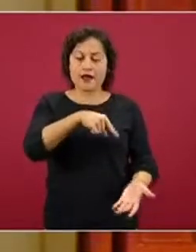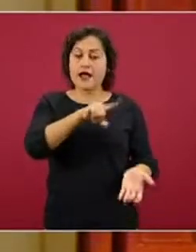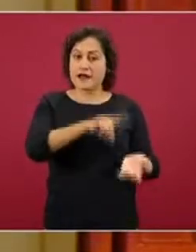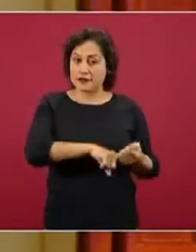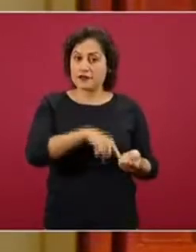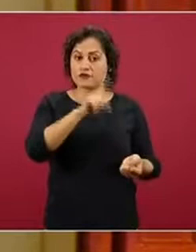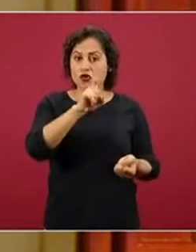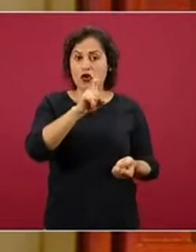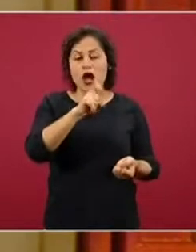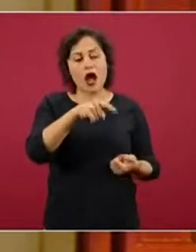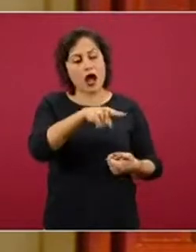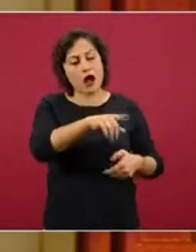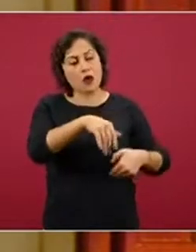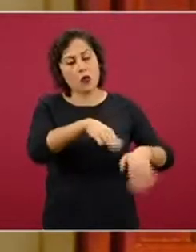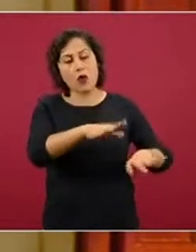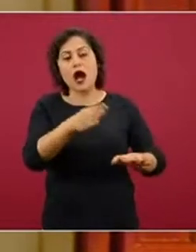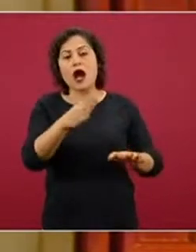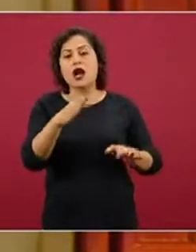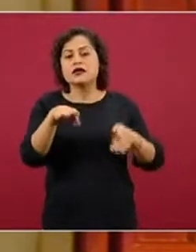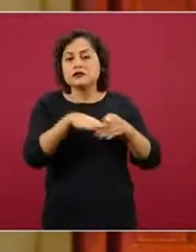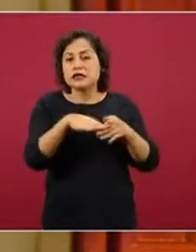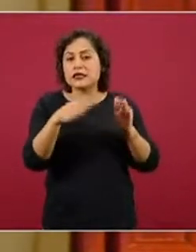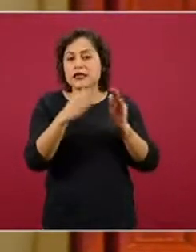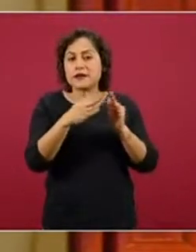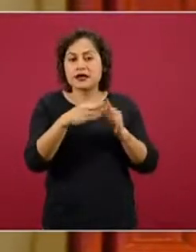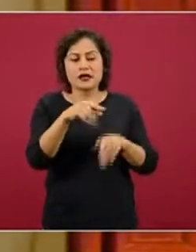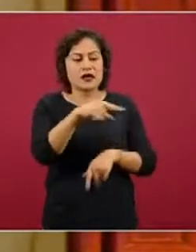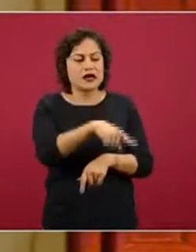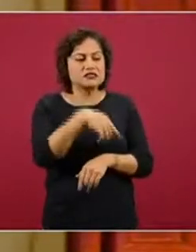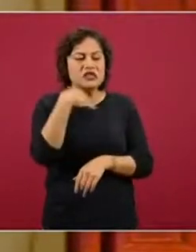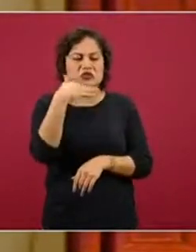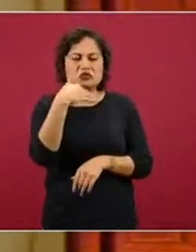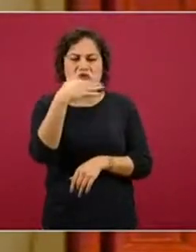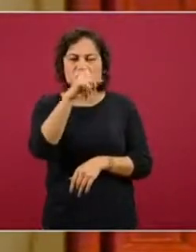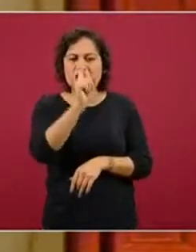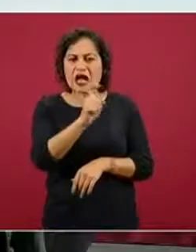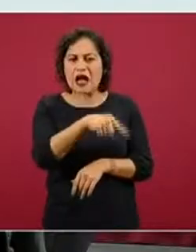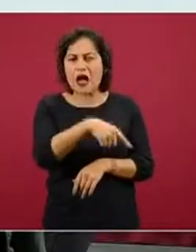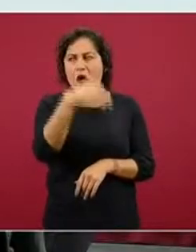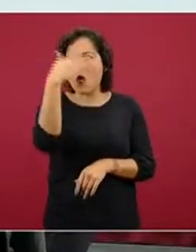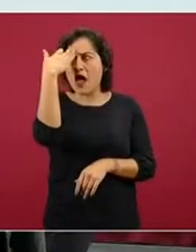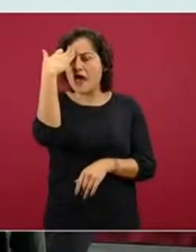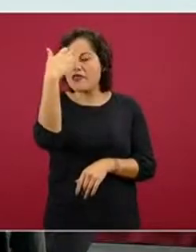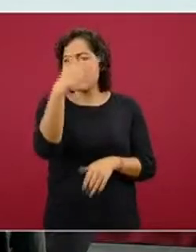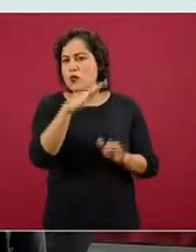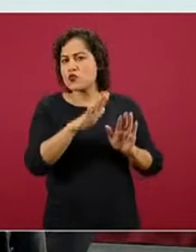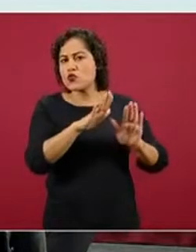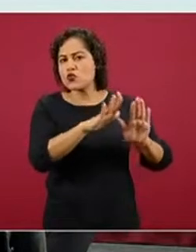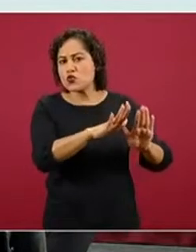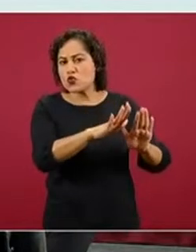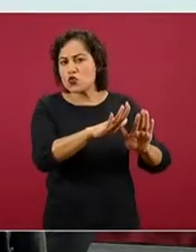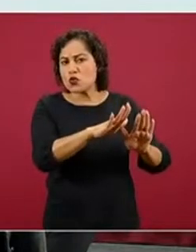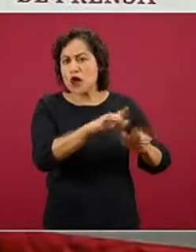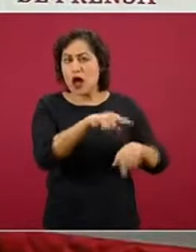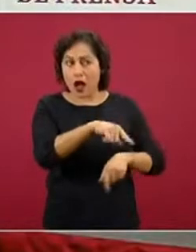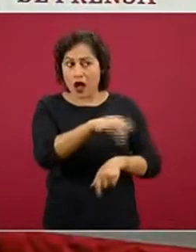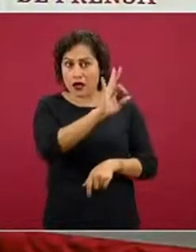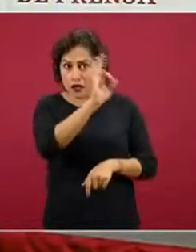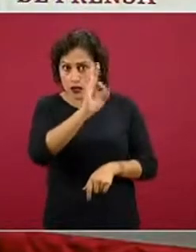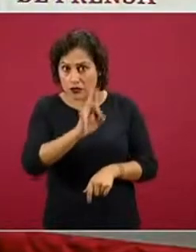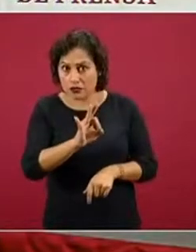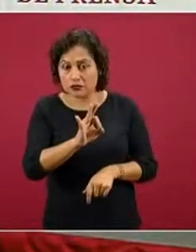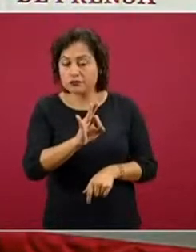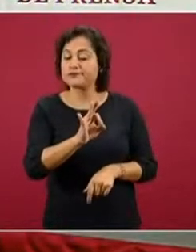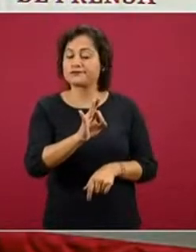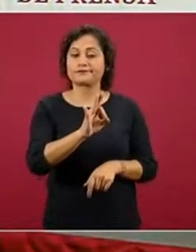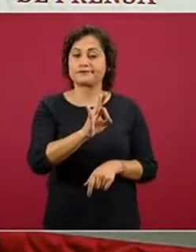tirado en mi patio, que tiene agua sucia, ¿verdad? Que tiene ahí varios días, pues ahí va a estar el mosco. El mosco es un ser